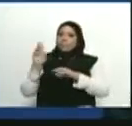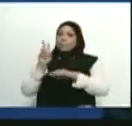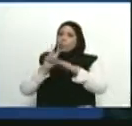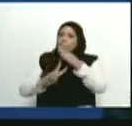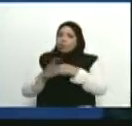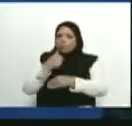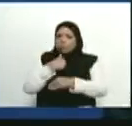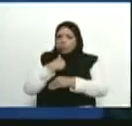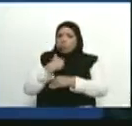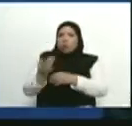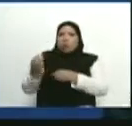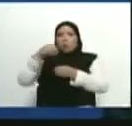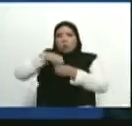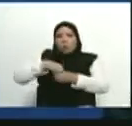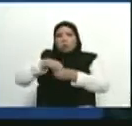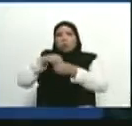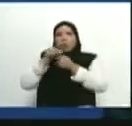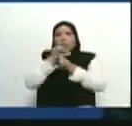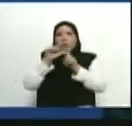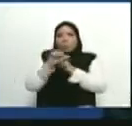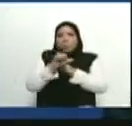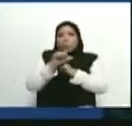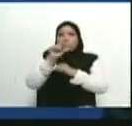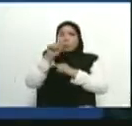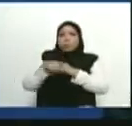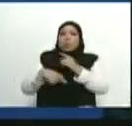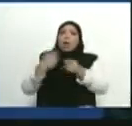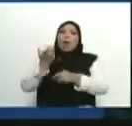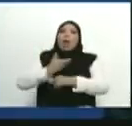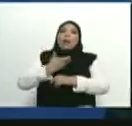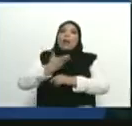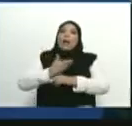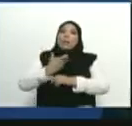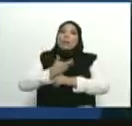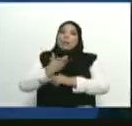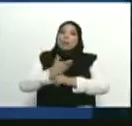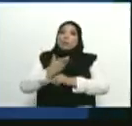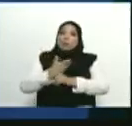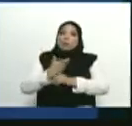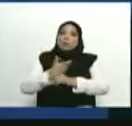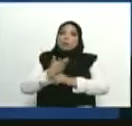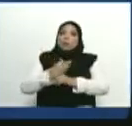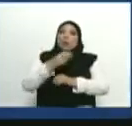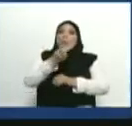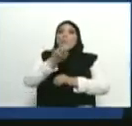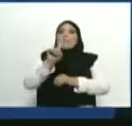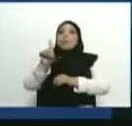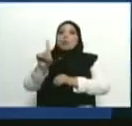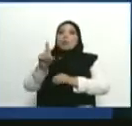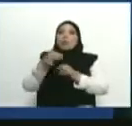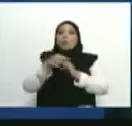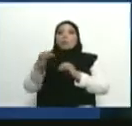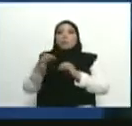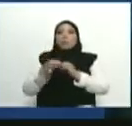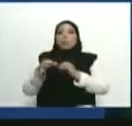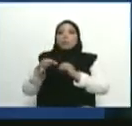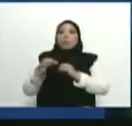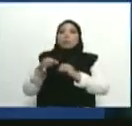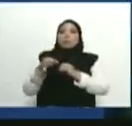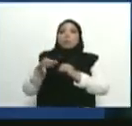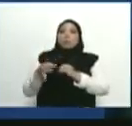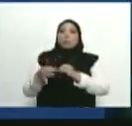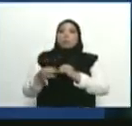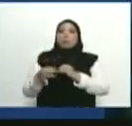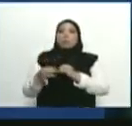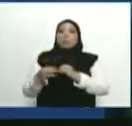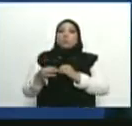humildemente la incorporación contundente de los alcaldes. Son 21 municipios, 19 ribereños, de